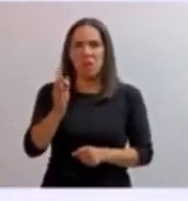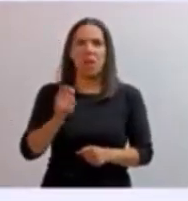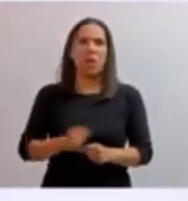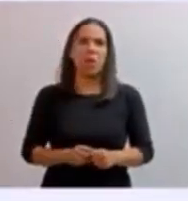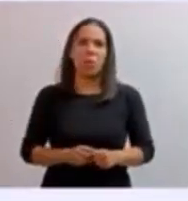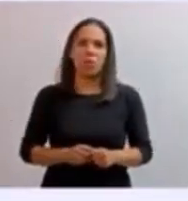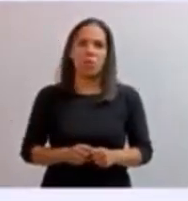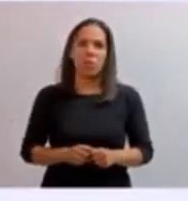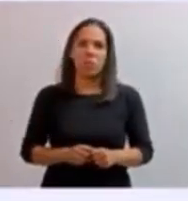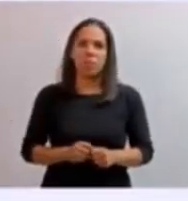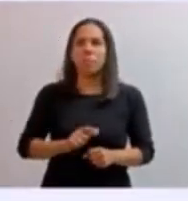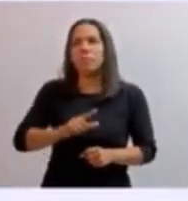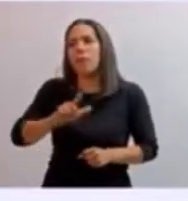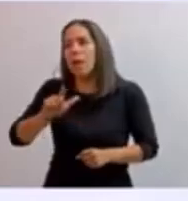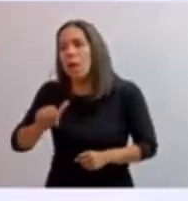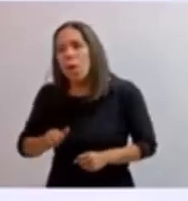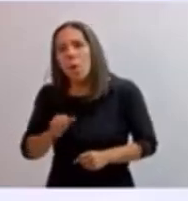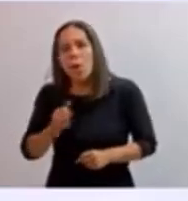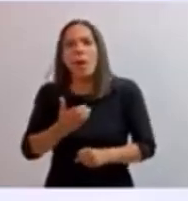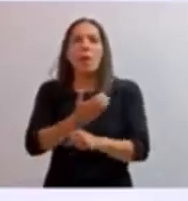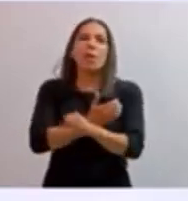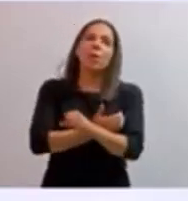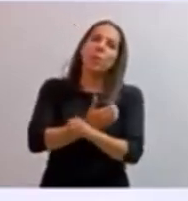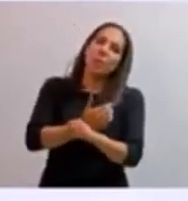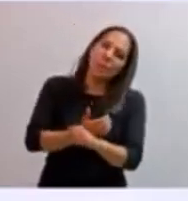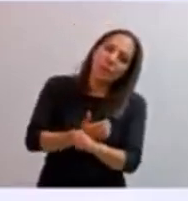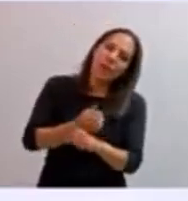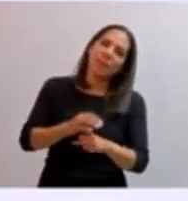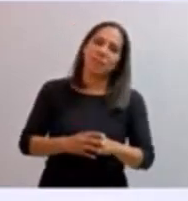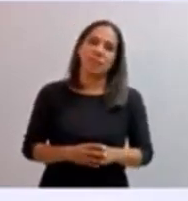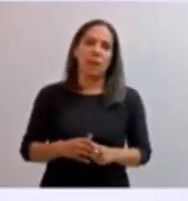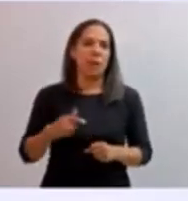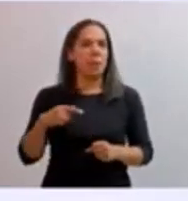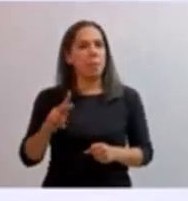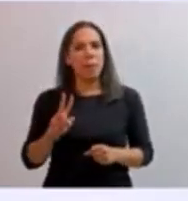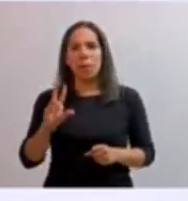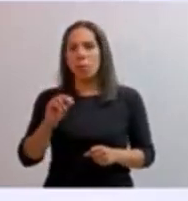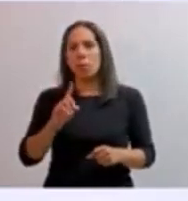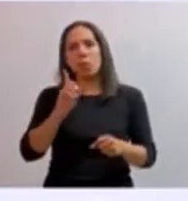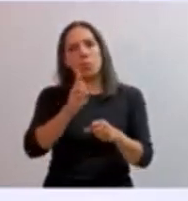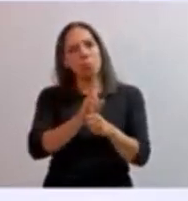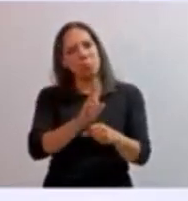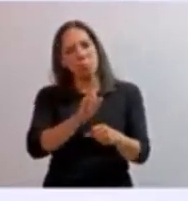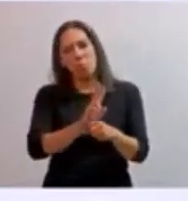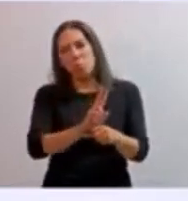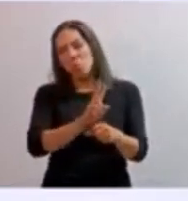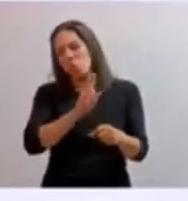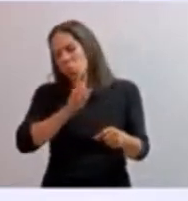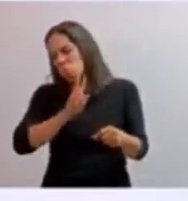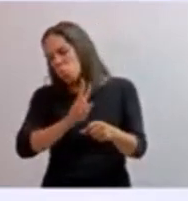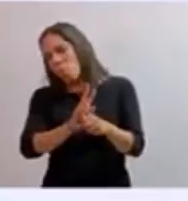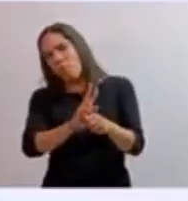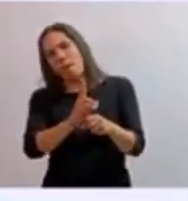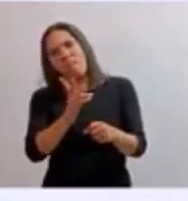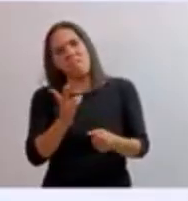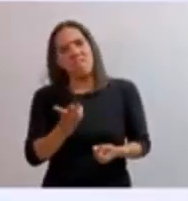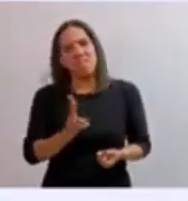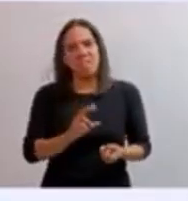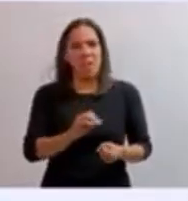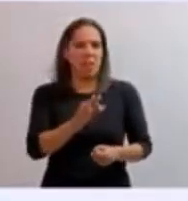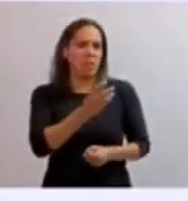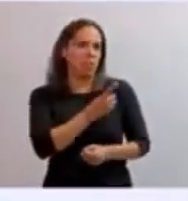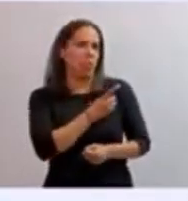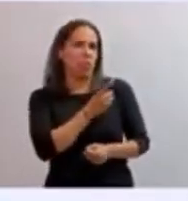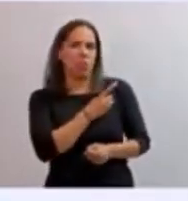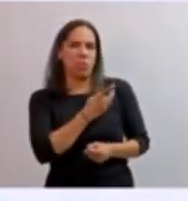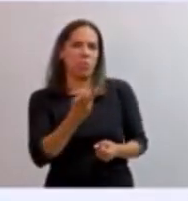de acompañamiento, asesorías que van no solo de la supervisión, sino también hacia la dirección de la escuela